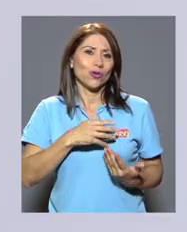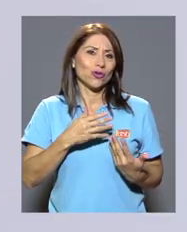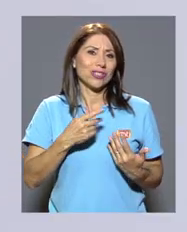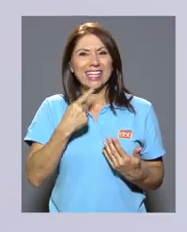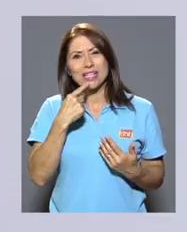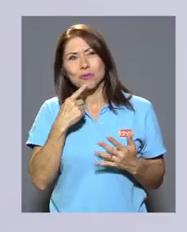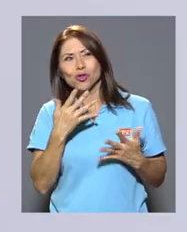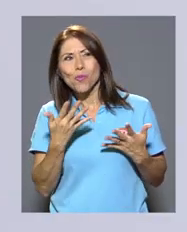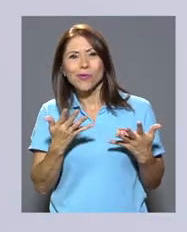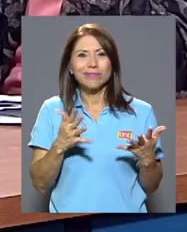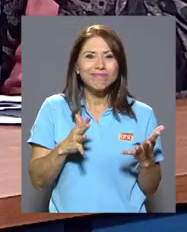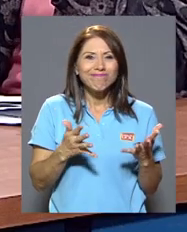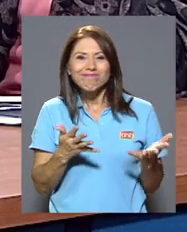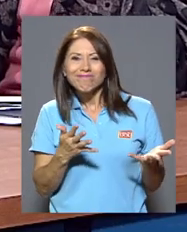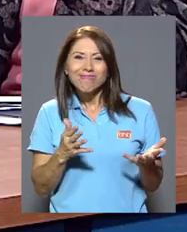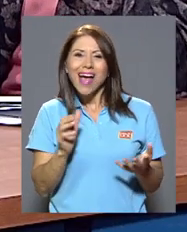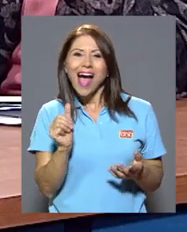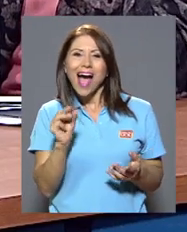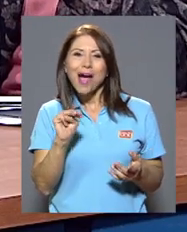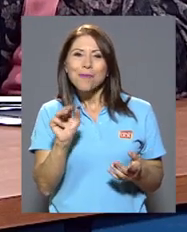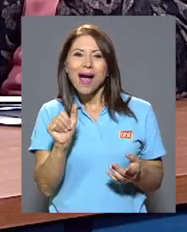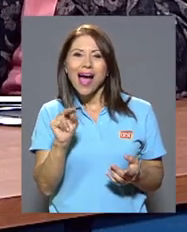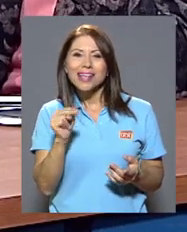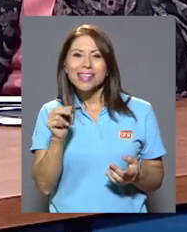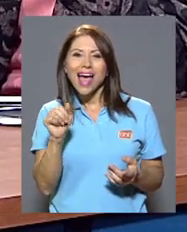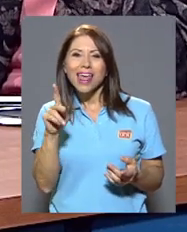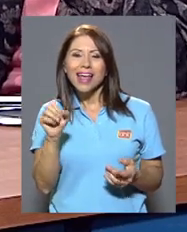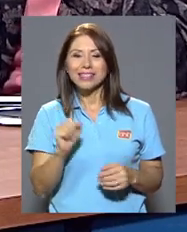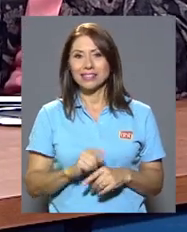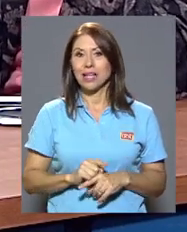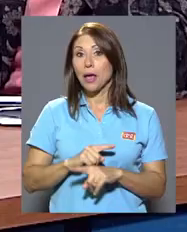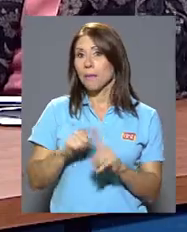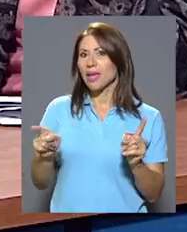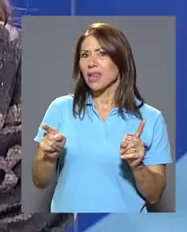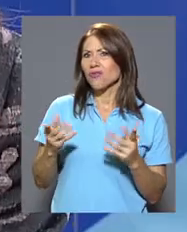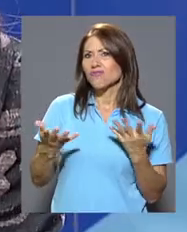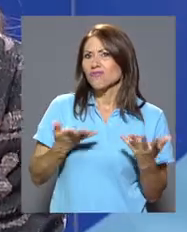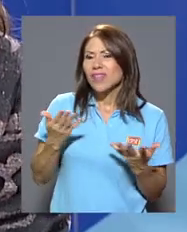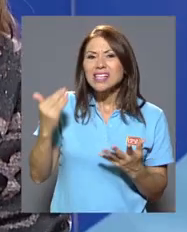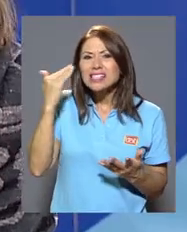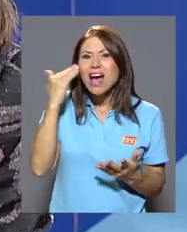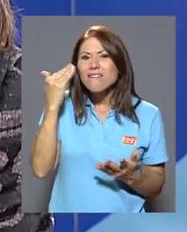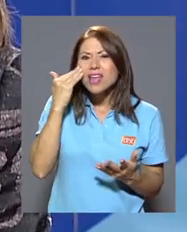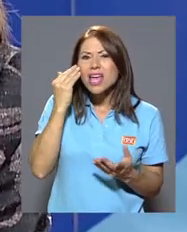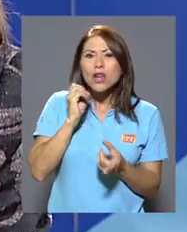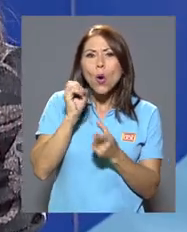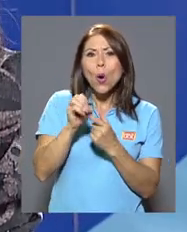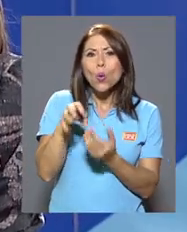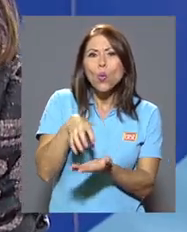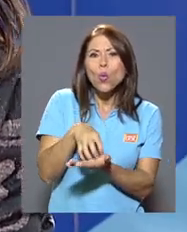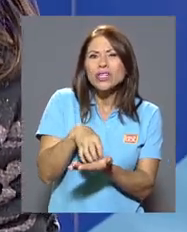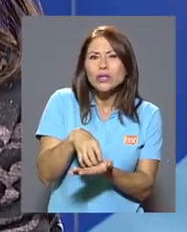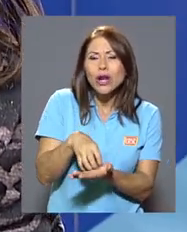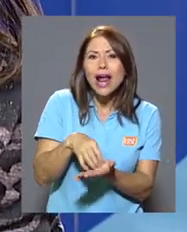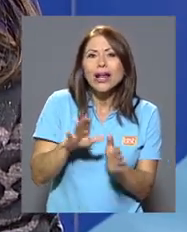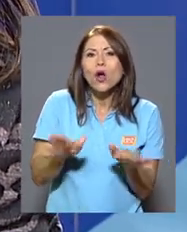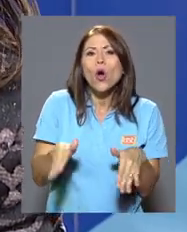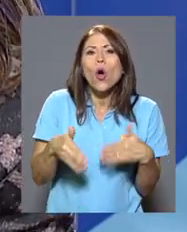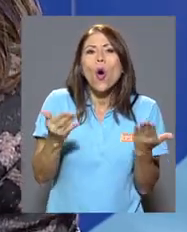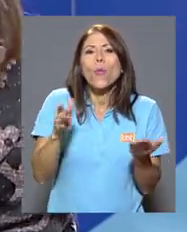pero que quede trascendente tiene el saber por así decirlo el cuestionar como eligen